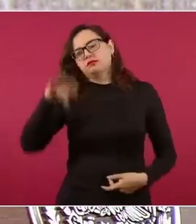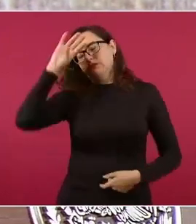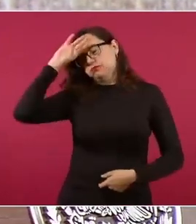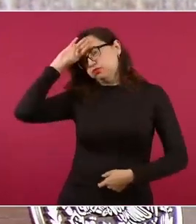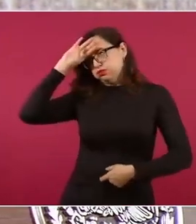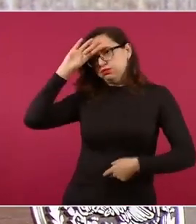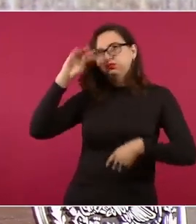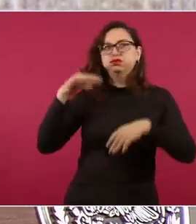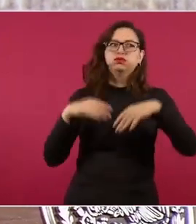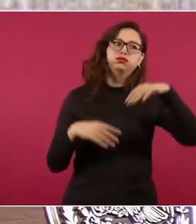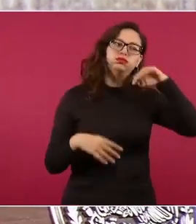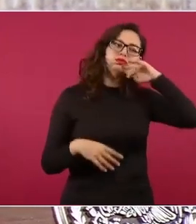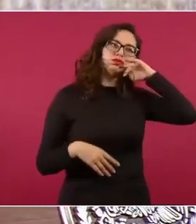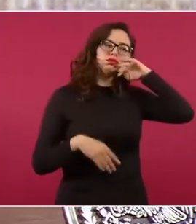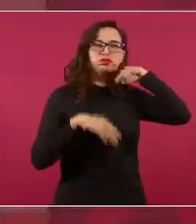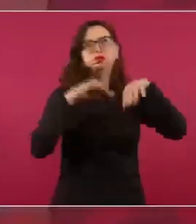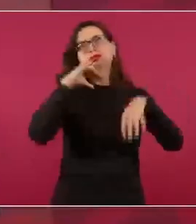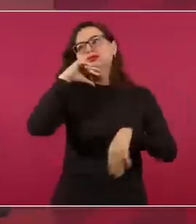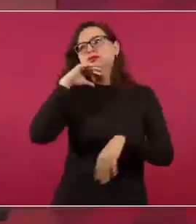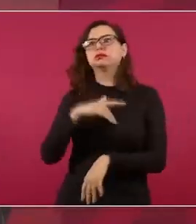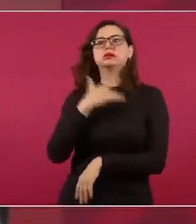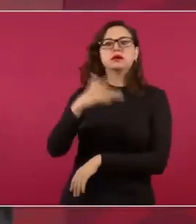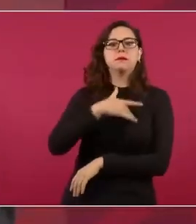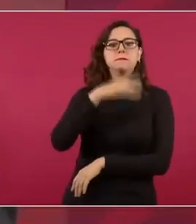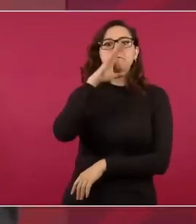O el que no está acostumbrado, ¿no?